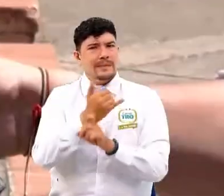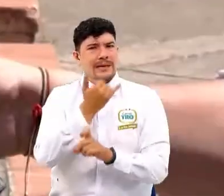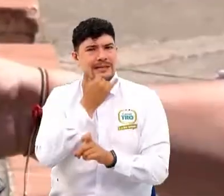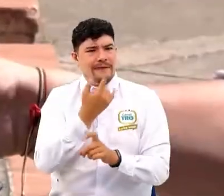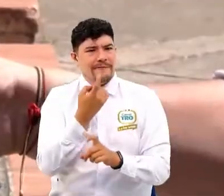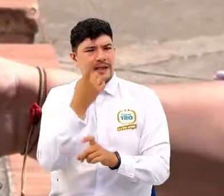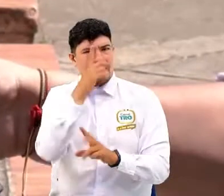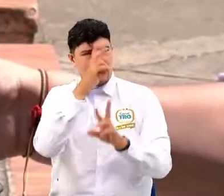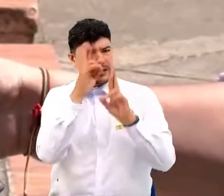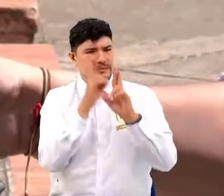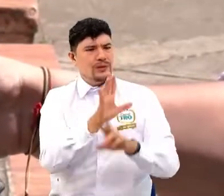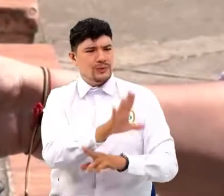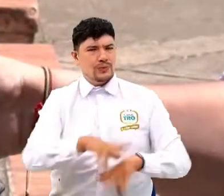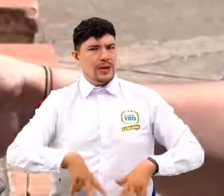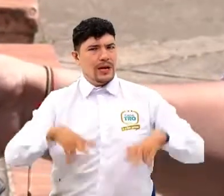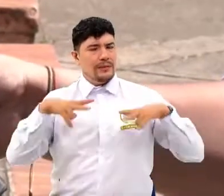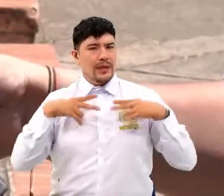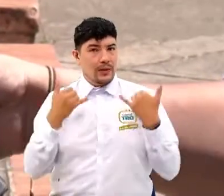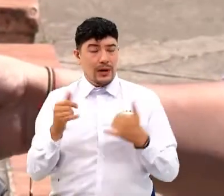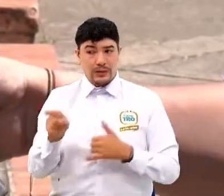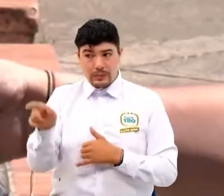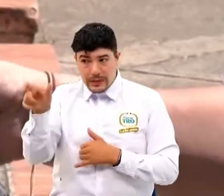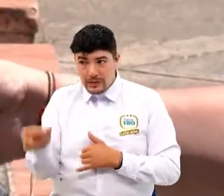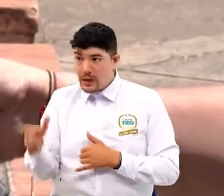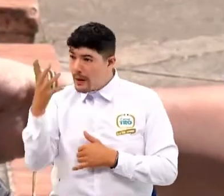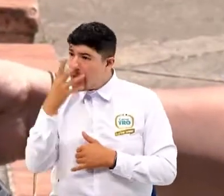vida. El llamado que hago a estos delincuentes